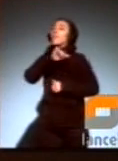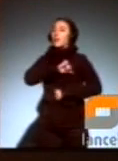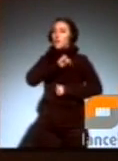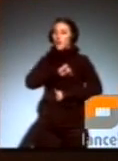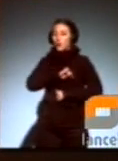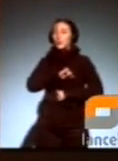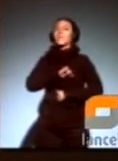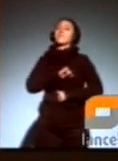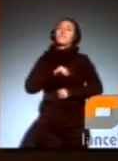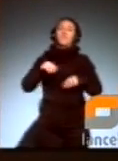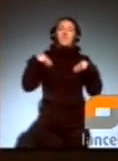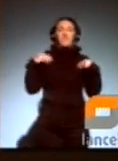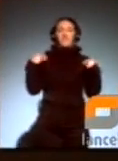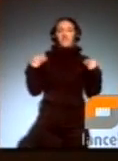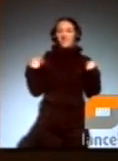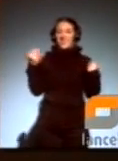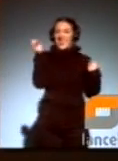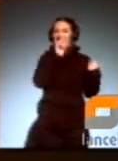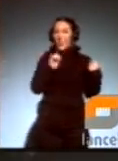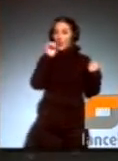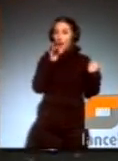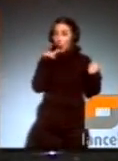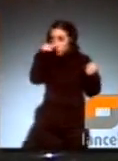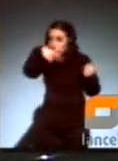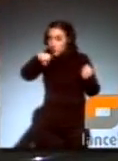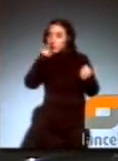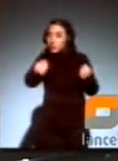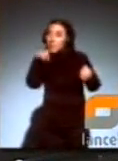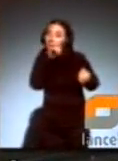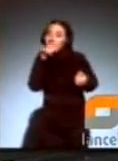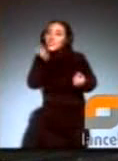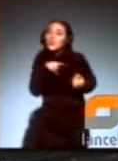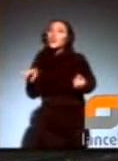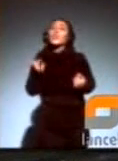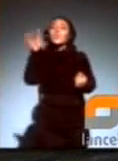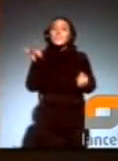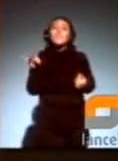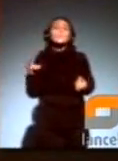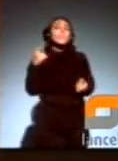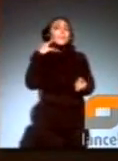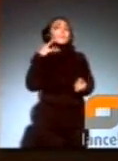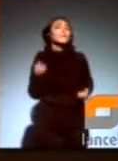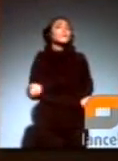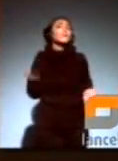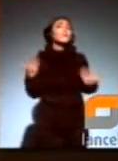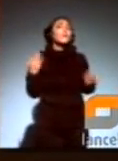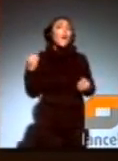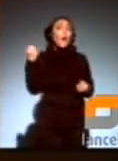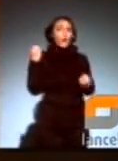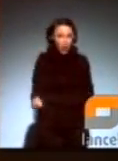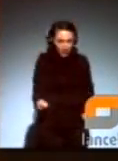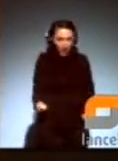con nosotros y que canten nuestra despedida. ¿La van a cantar, sí o no? ¿La van a cantar? Sí, fuerte, fuerte, fuerte. Le digo al chico que no la